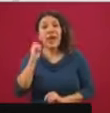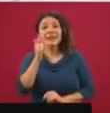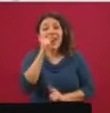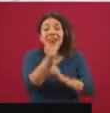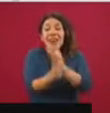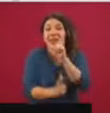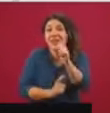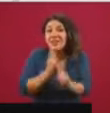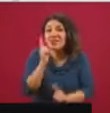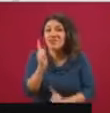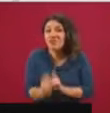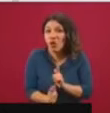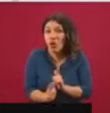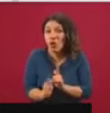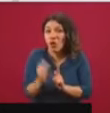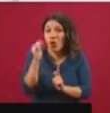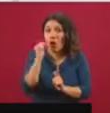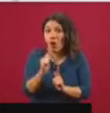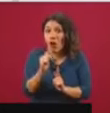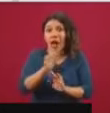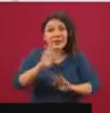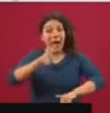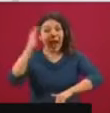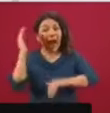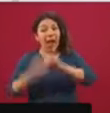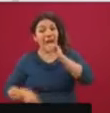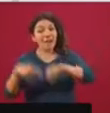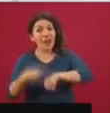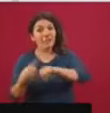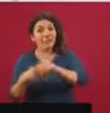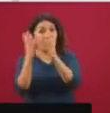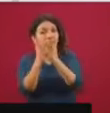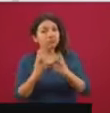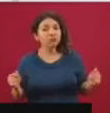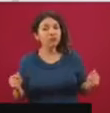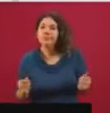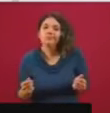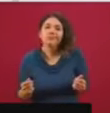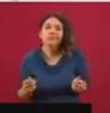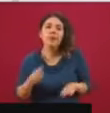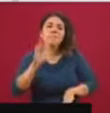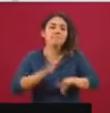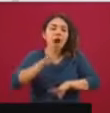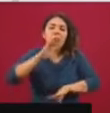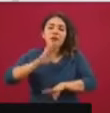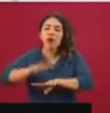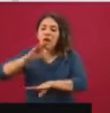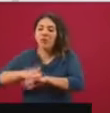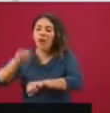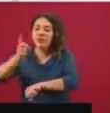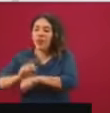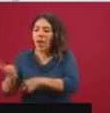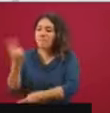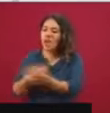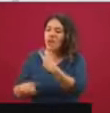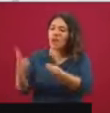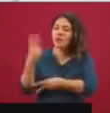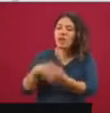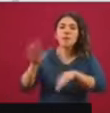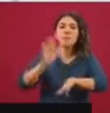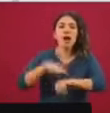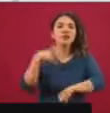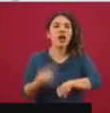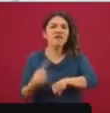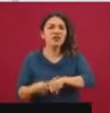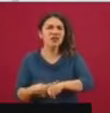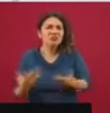no quiere decir que se acabe la epidemia cada día tenemos más casos y periódicos que gustan de